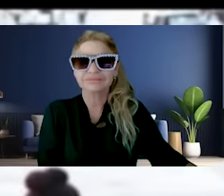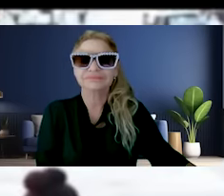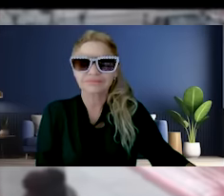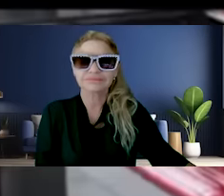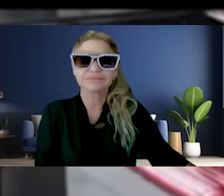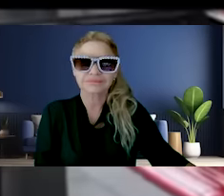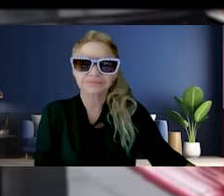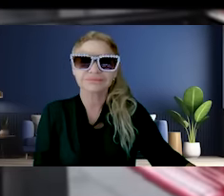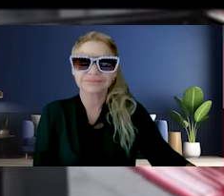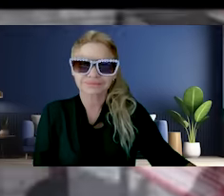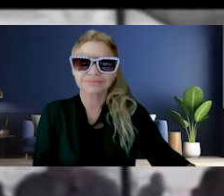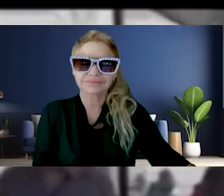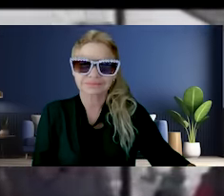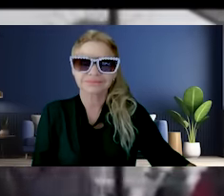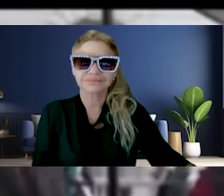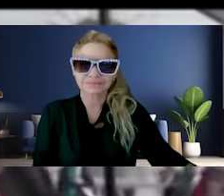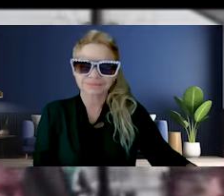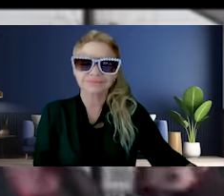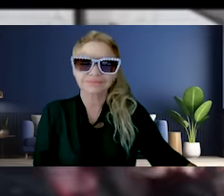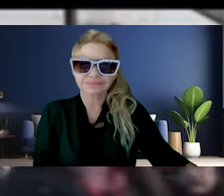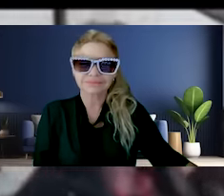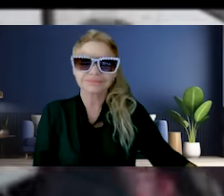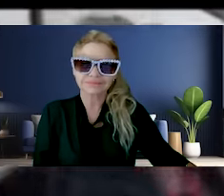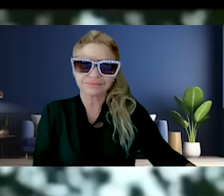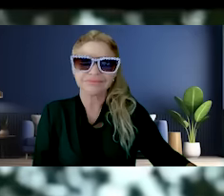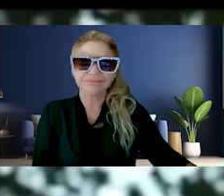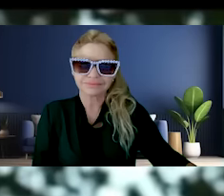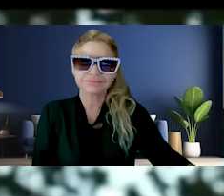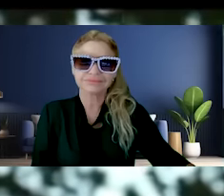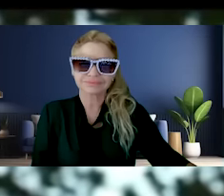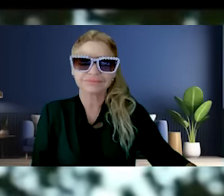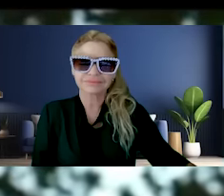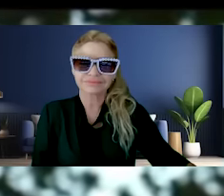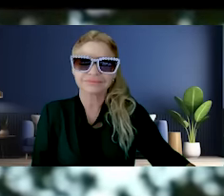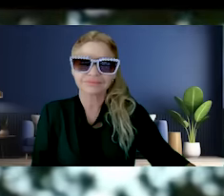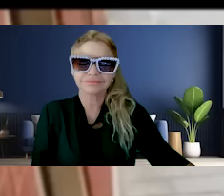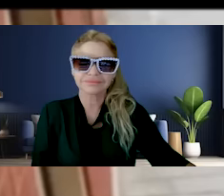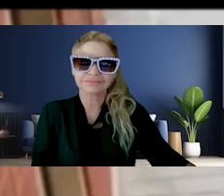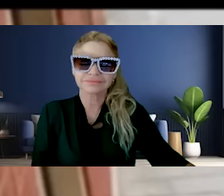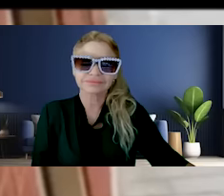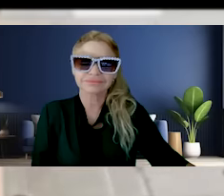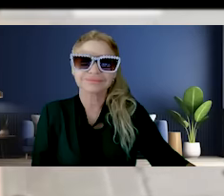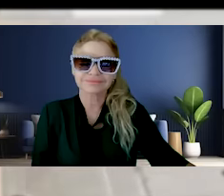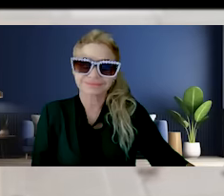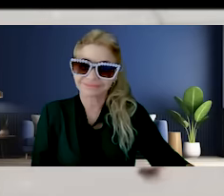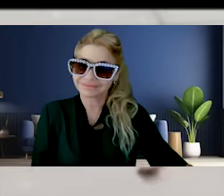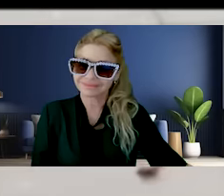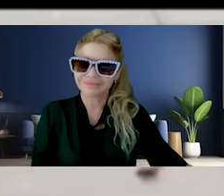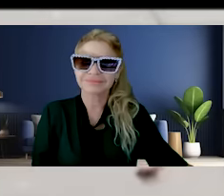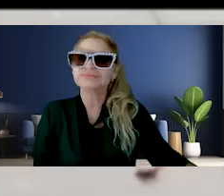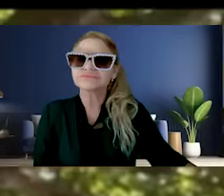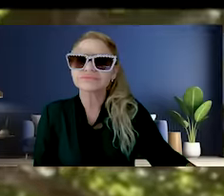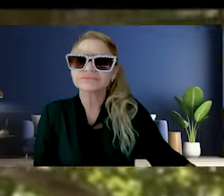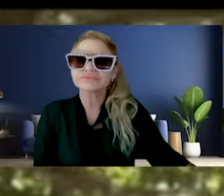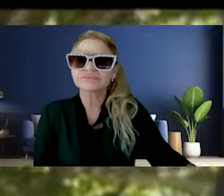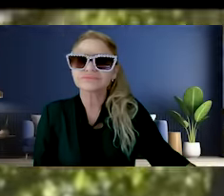casos no somos conscientes de ello. Para que se hagan una idea, solo en el barrio de Haringey se escanean unos 130 rostros en un minuto, algo que los